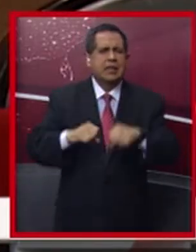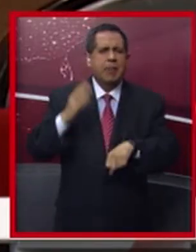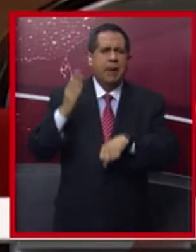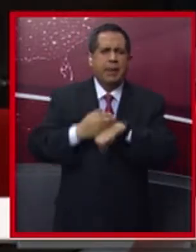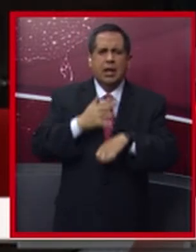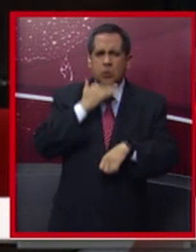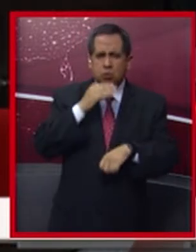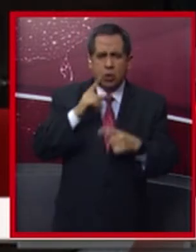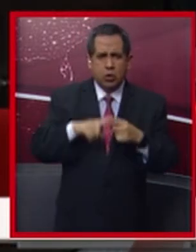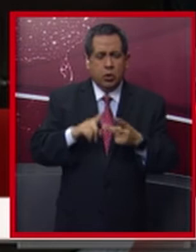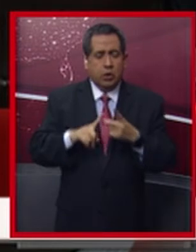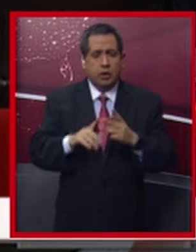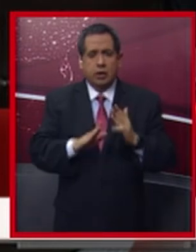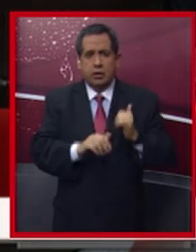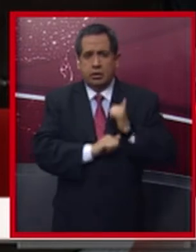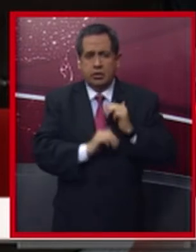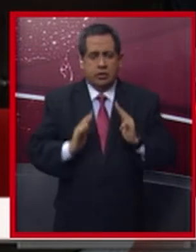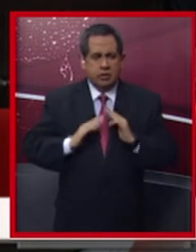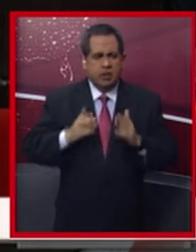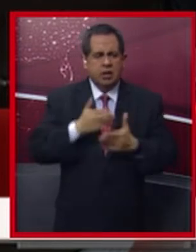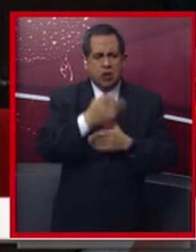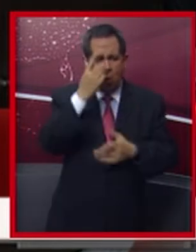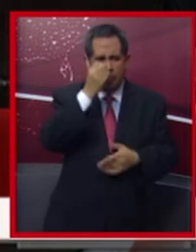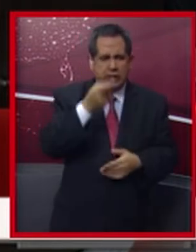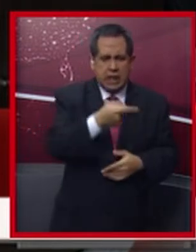la participación del Ejército en tareas de seguridad.